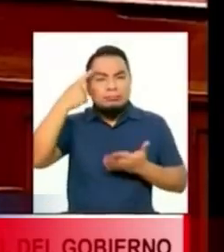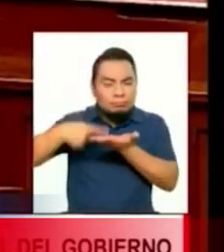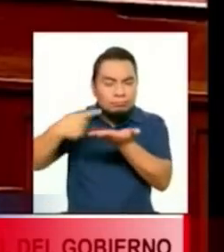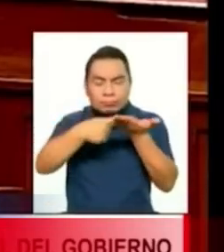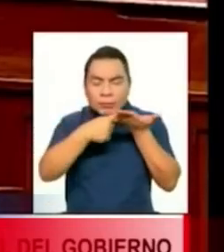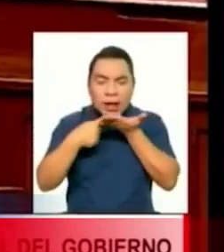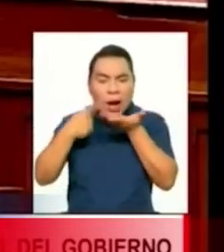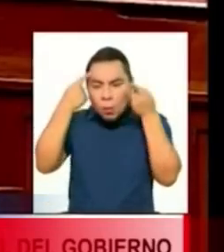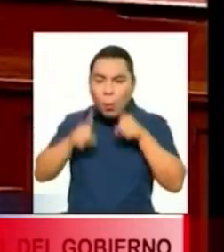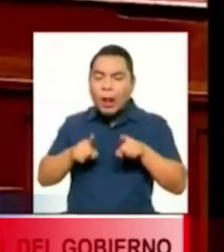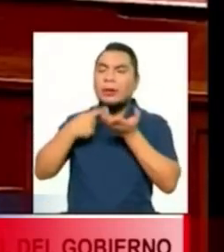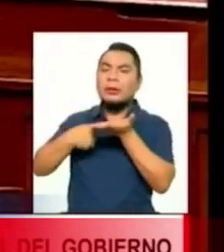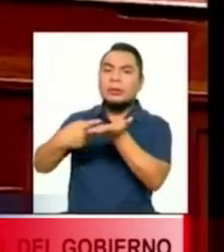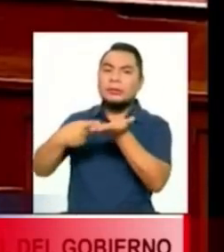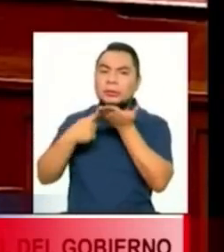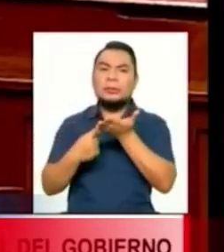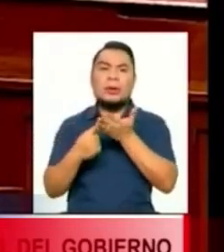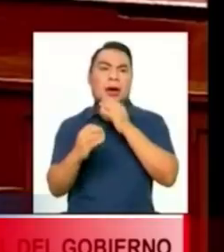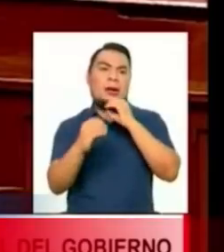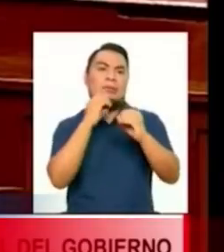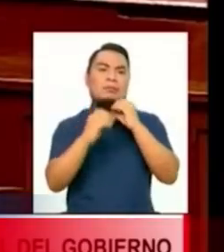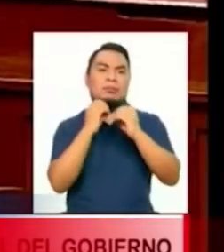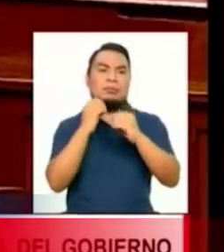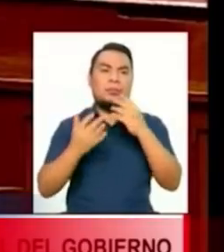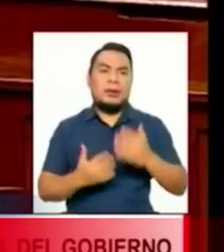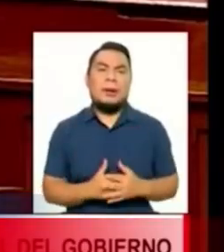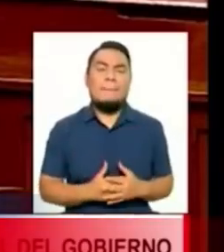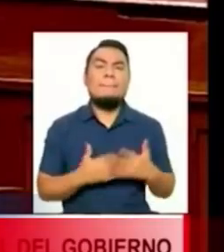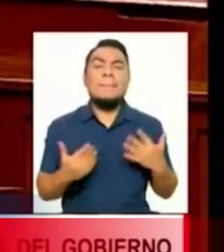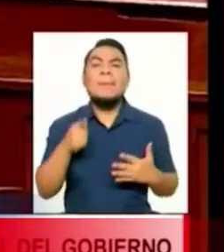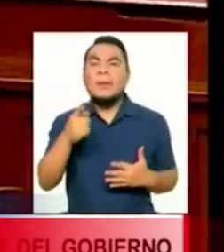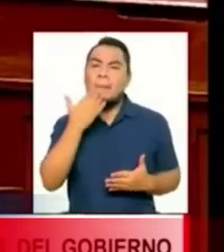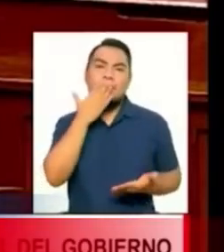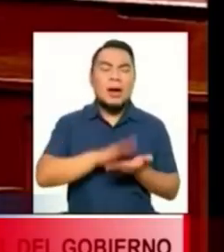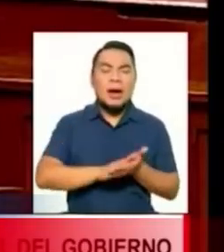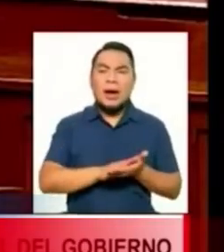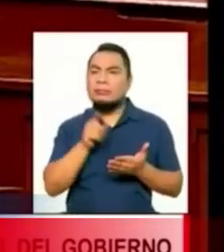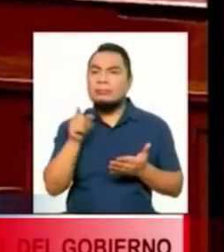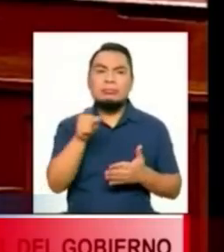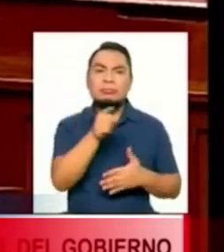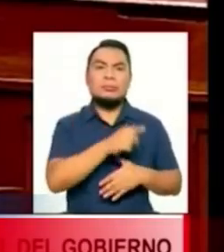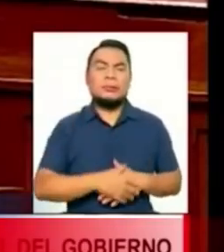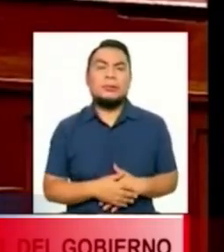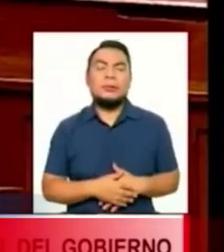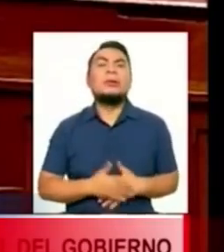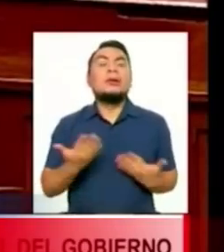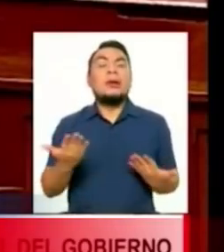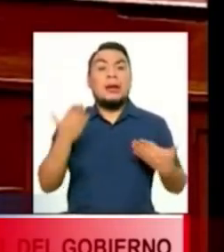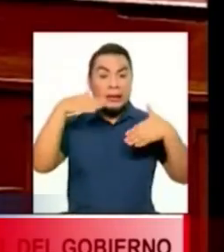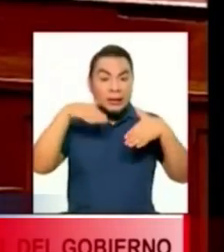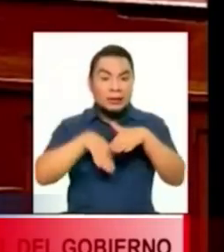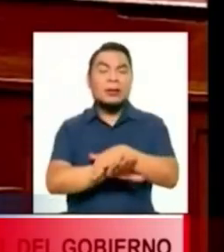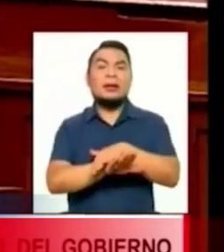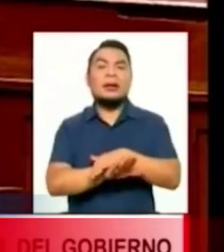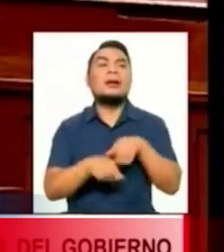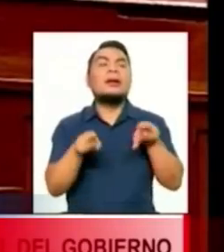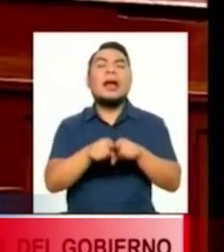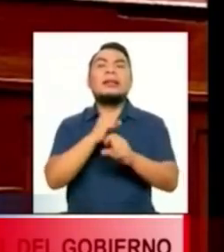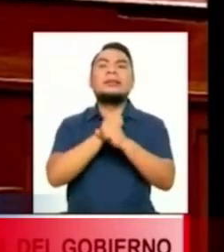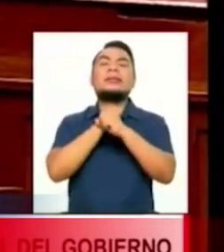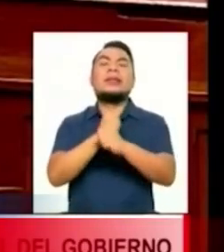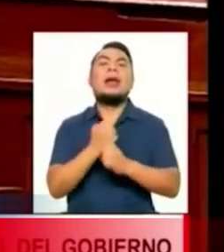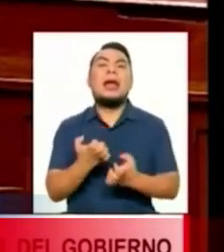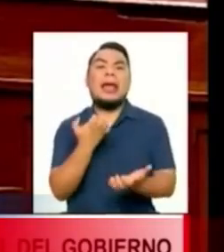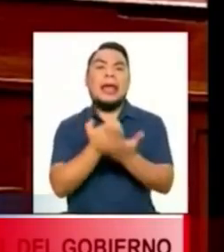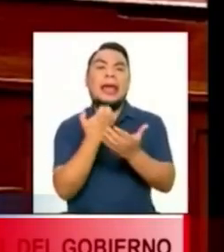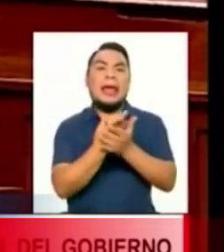consensuar para superar esos males dentro del